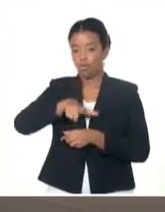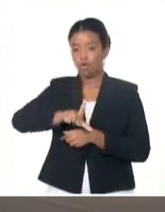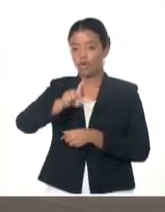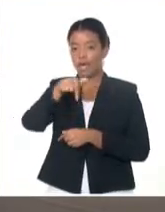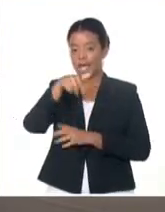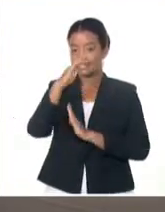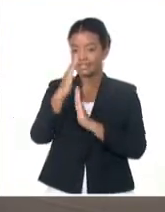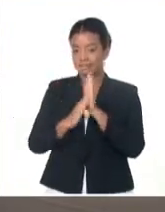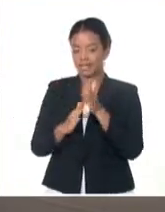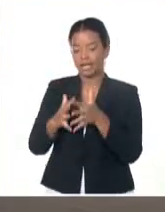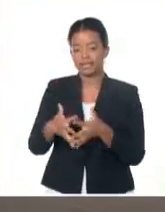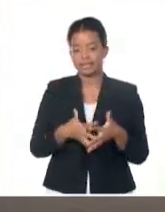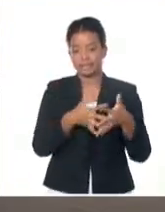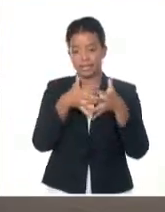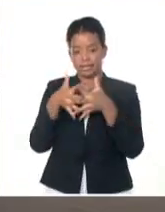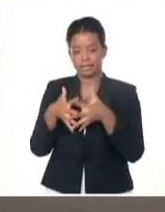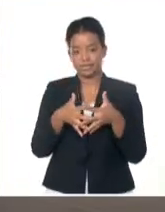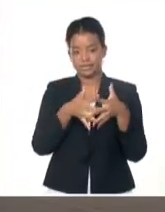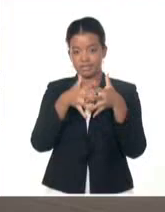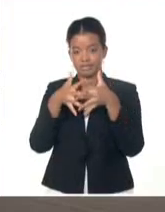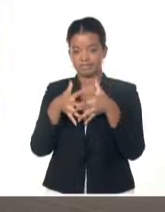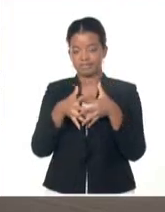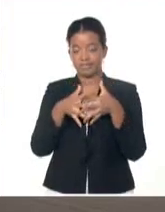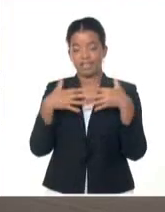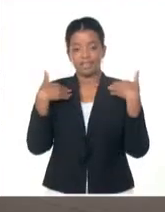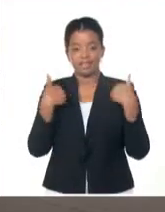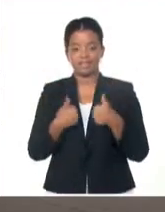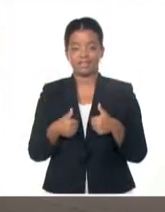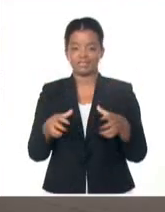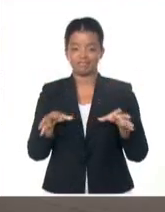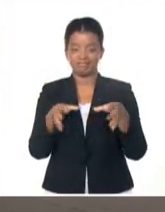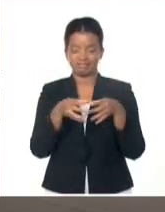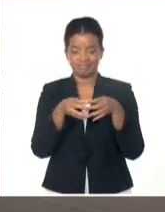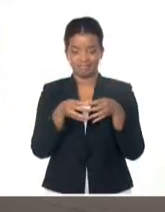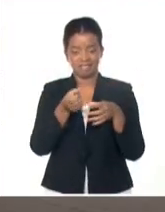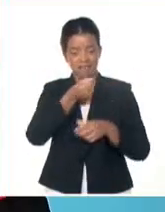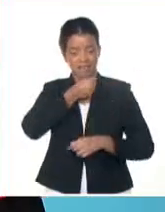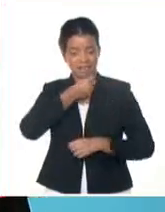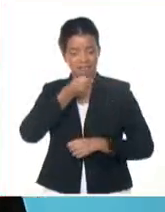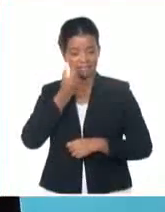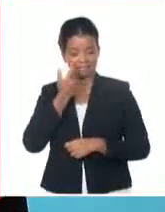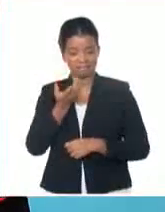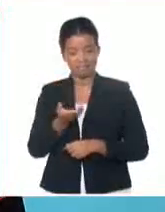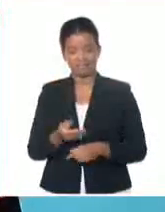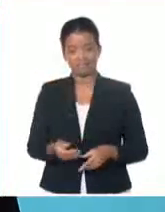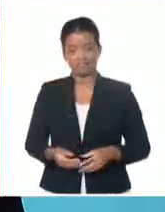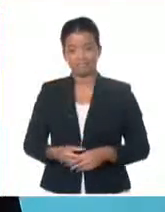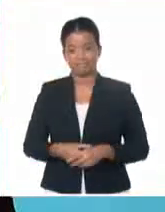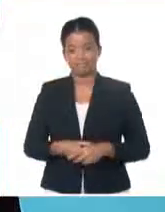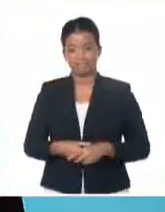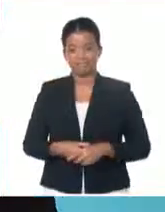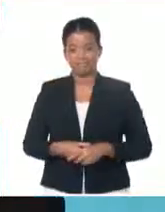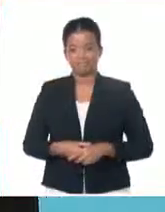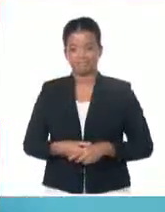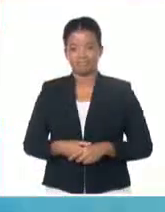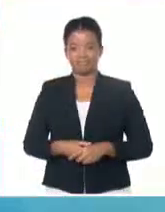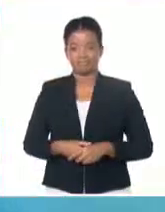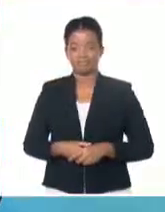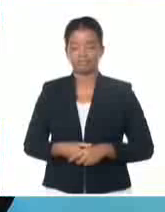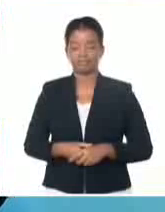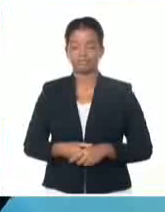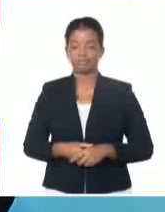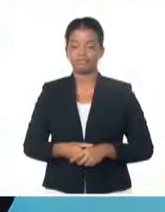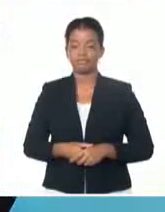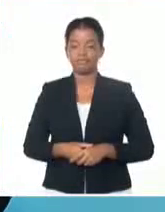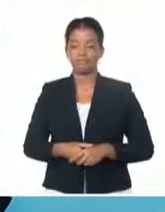Pensilvania, Estados Unidos. Con el director del equipo, Vladimir Vargas, conversó el colega Pablo Otero. Después del triunfo que alcanzamos a